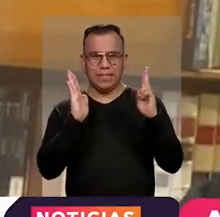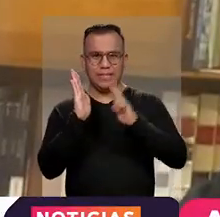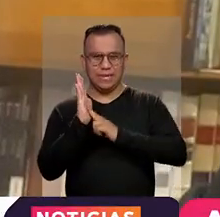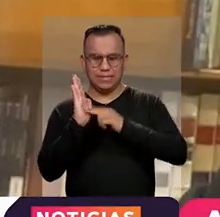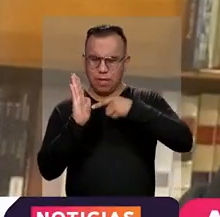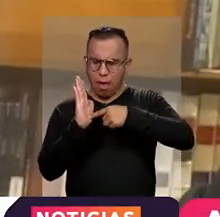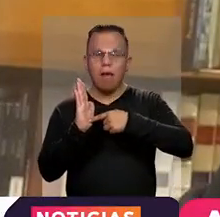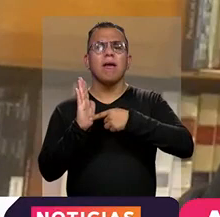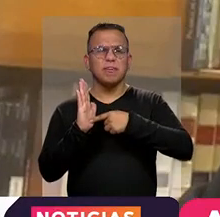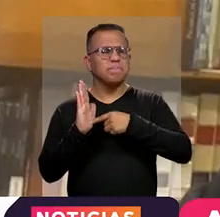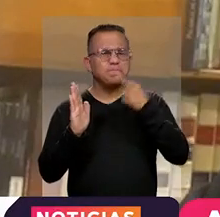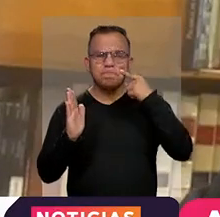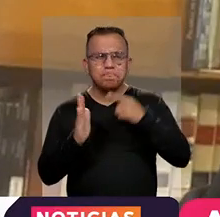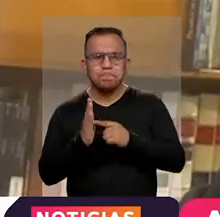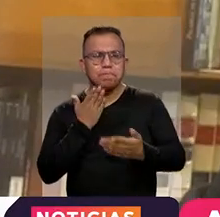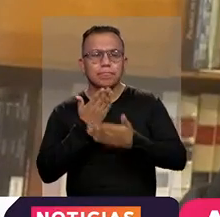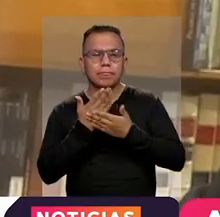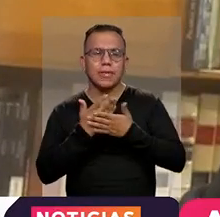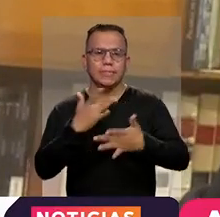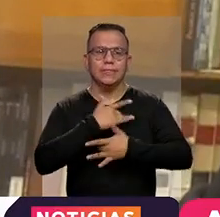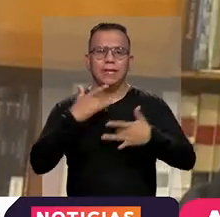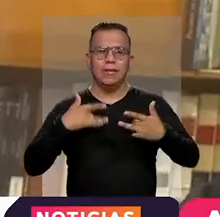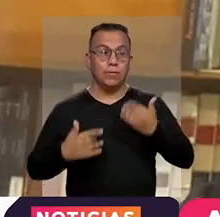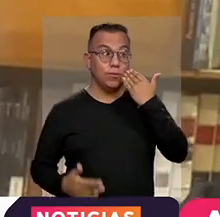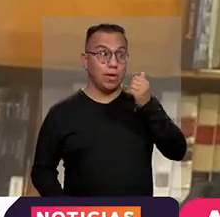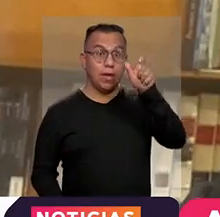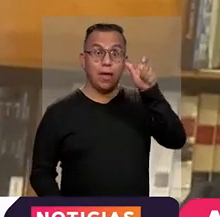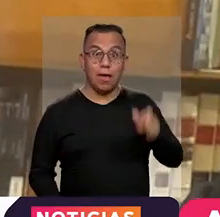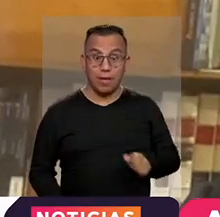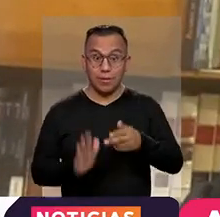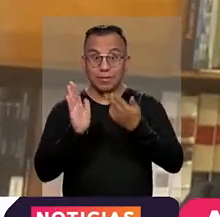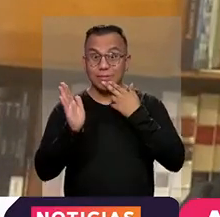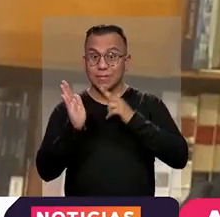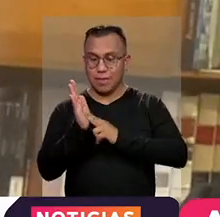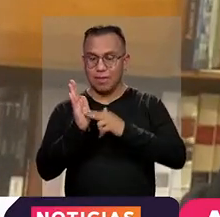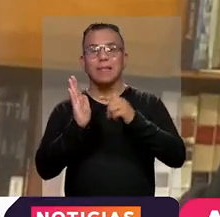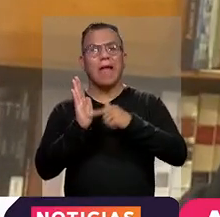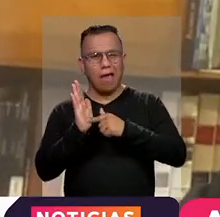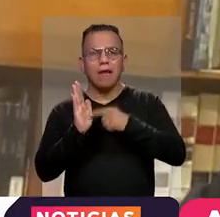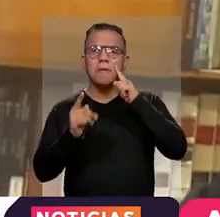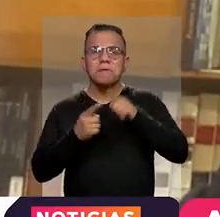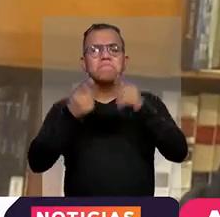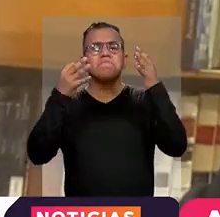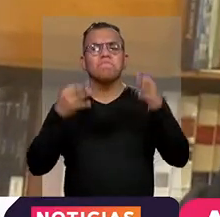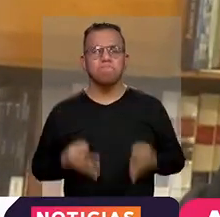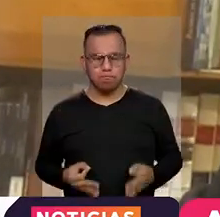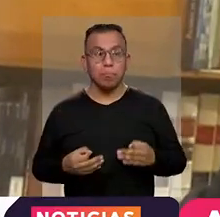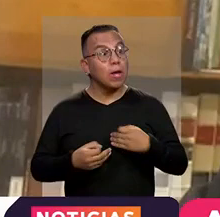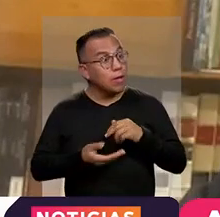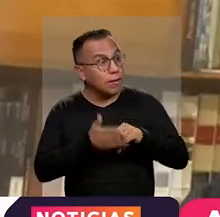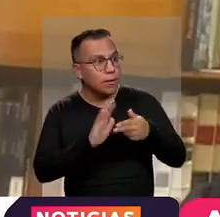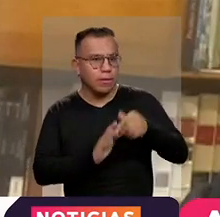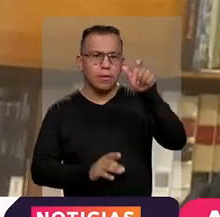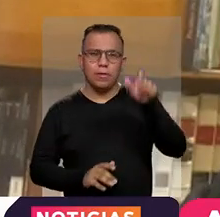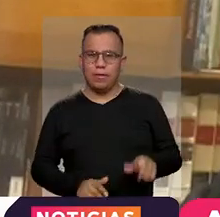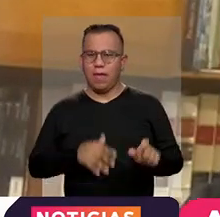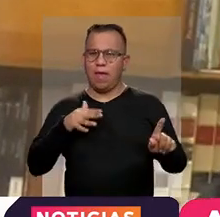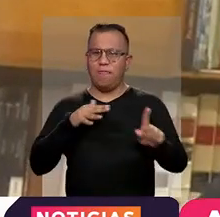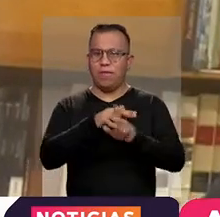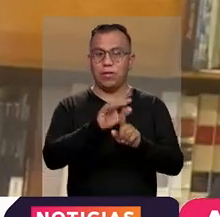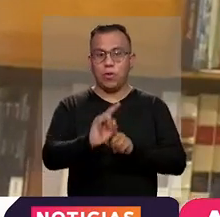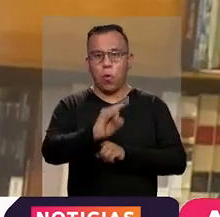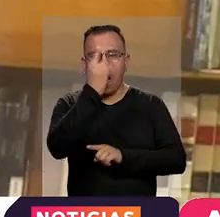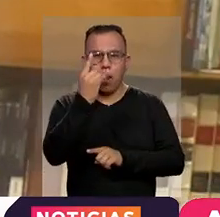fundamento la salud de la mujer y el propiciar que ella no se altere por